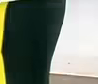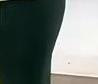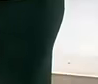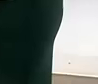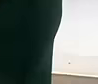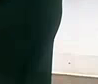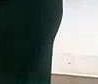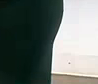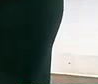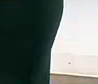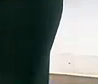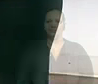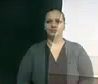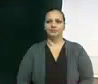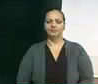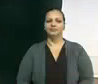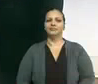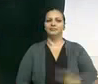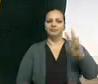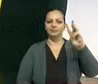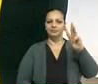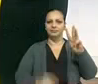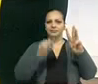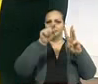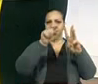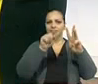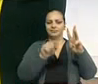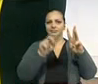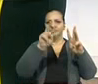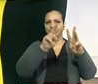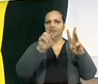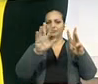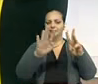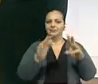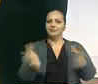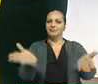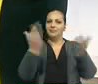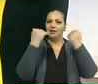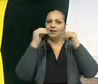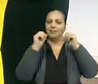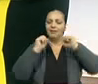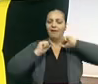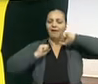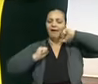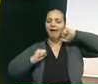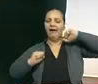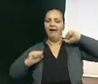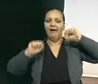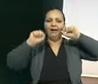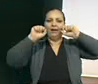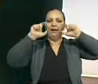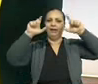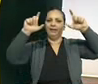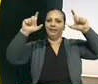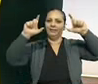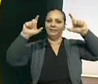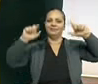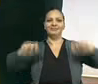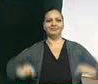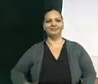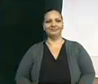Con 25 minutos a despertarse, a levantarse, a ponerse en pie, como usted entiende el